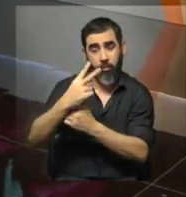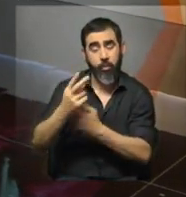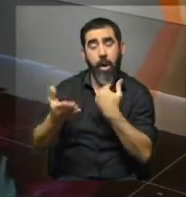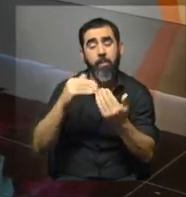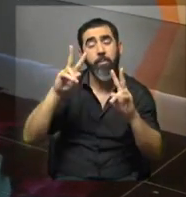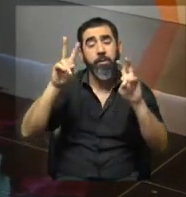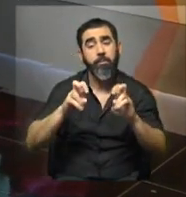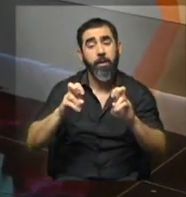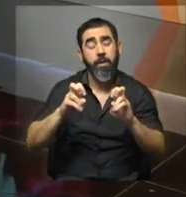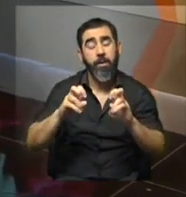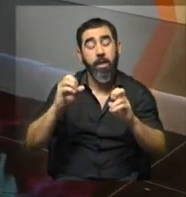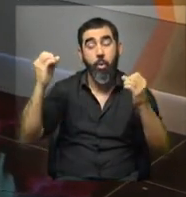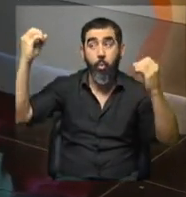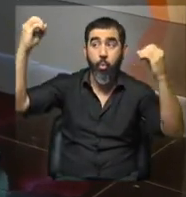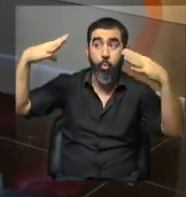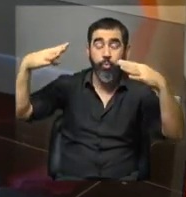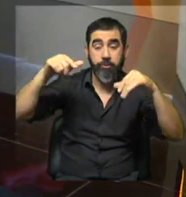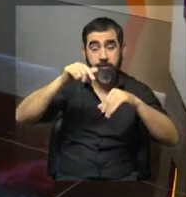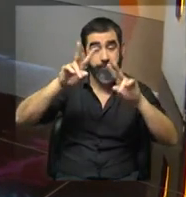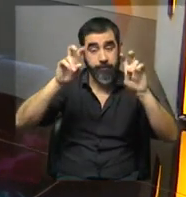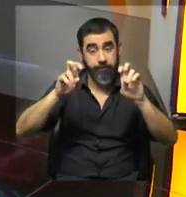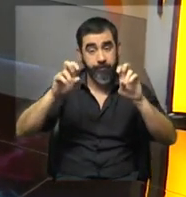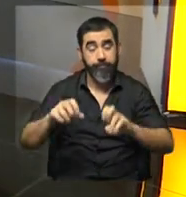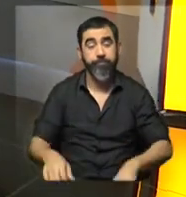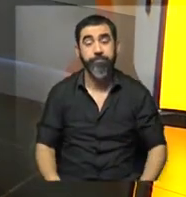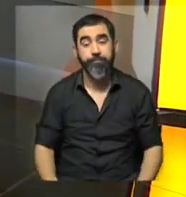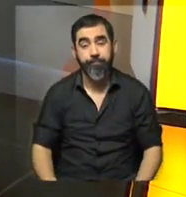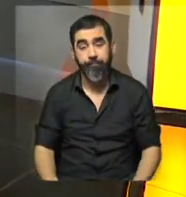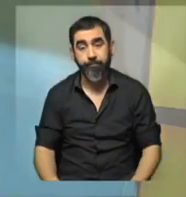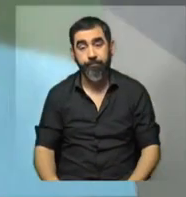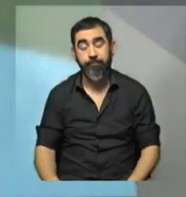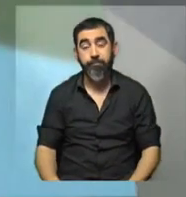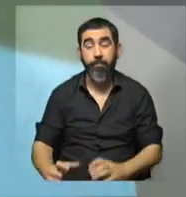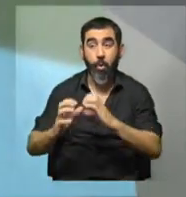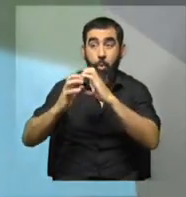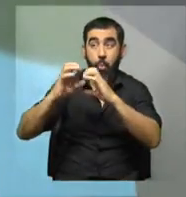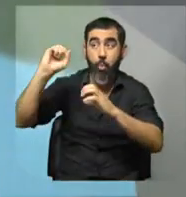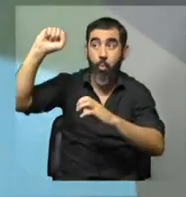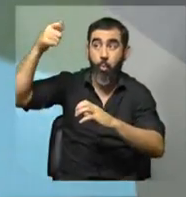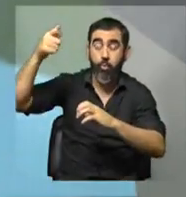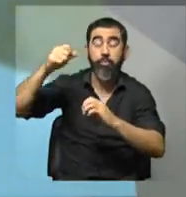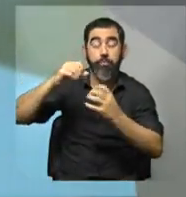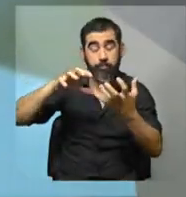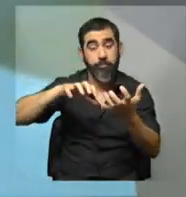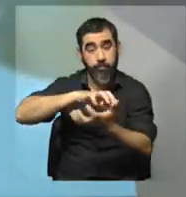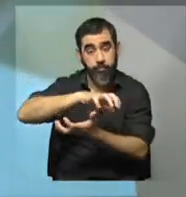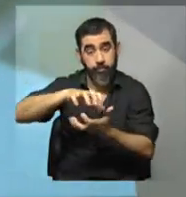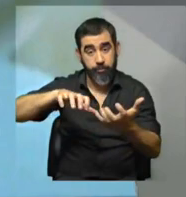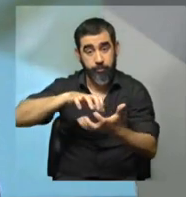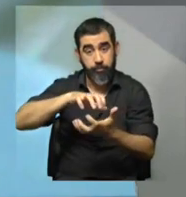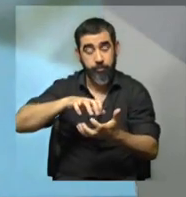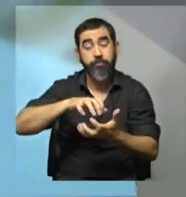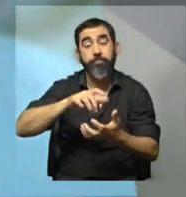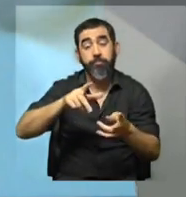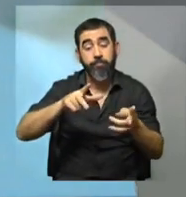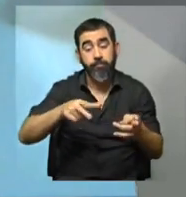la influencia de las luces artificiales en todo esto, ¿no? Ya de por sí, tener luz eléctrica empezó a ser un condicionante porque todos estos ritmos